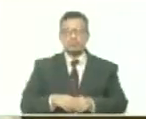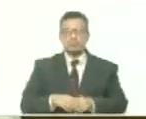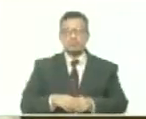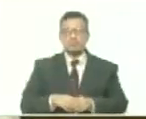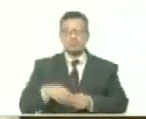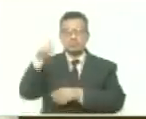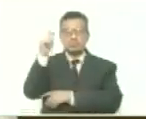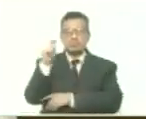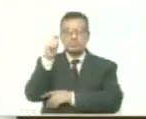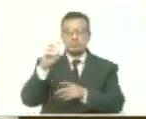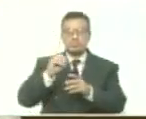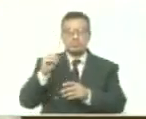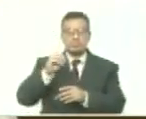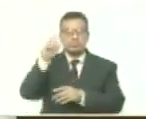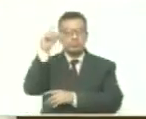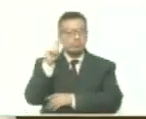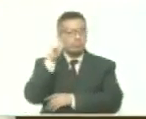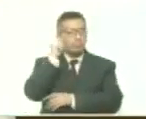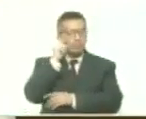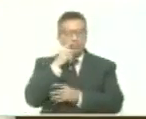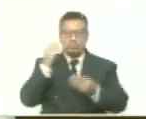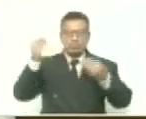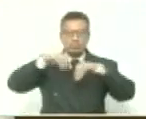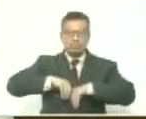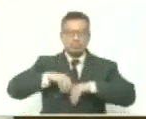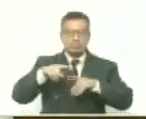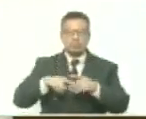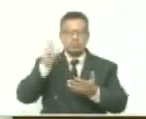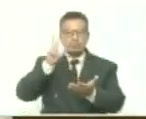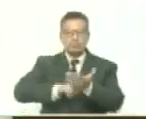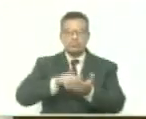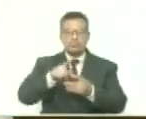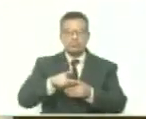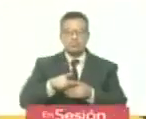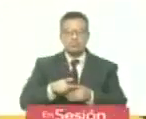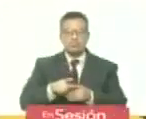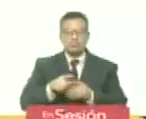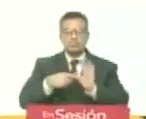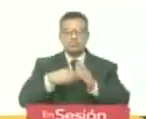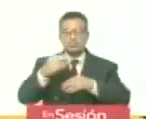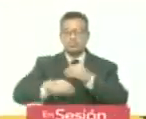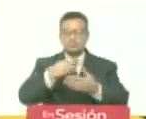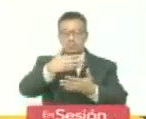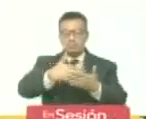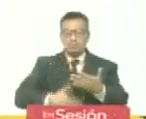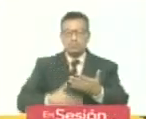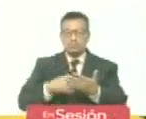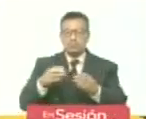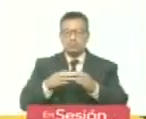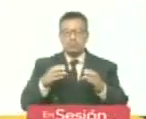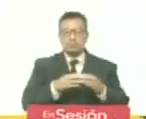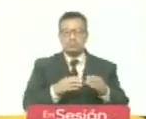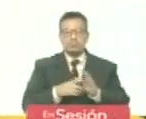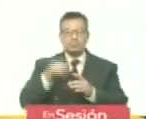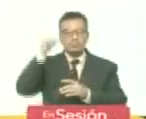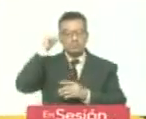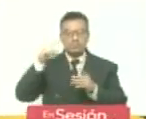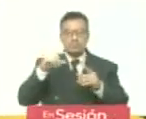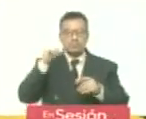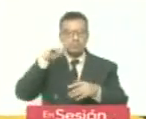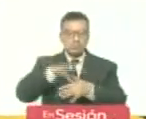Las diputadas y los diputados que estén de acuerdo con aprobar el acta correspondiente a la sesión ordinaria del día martes